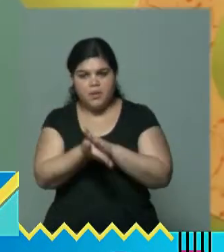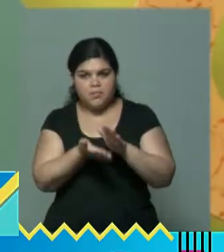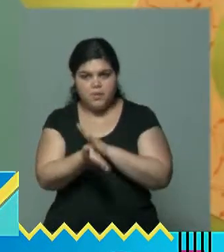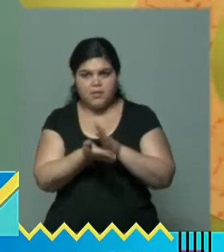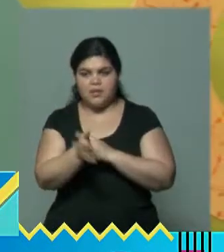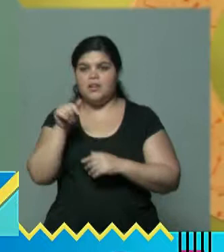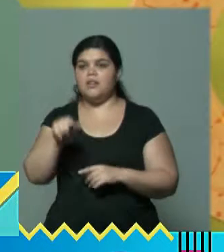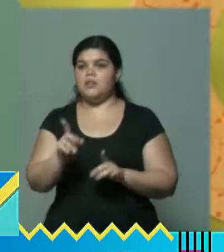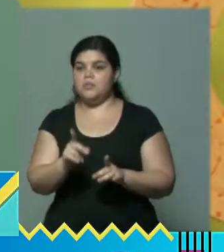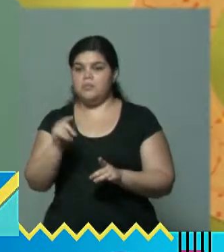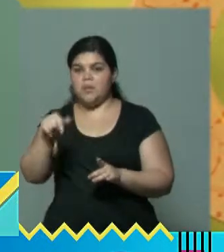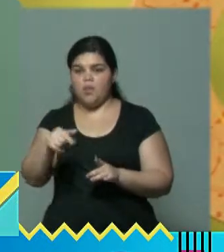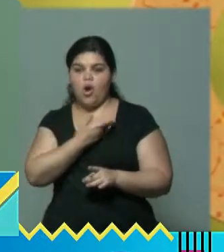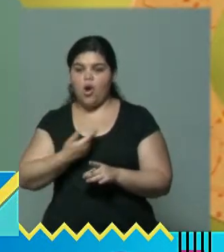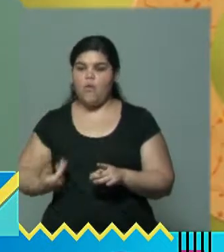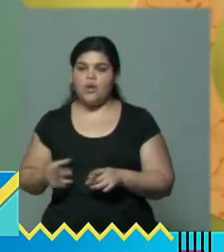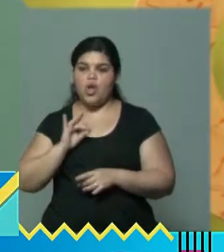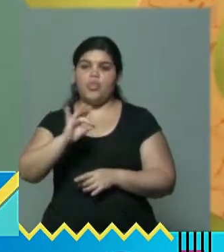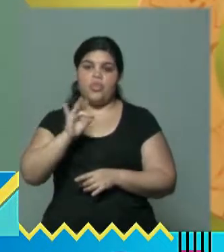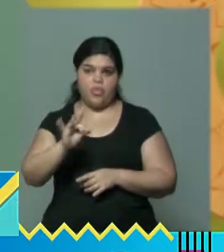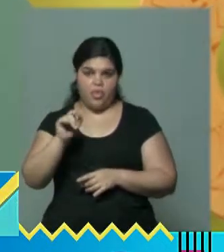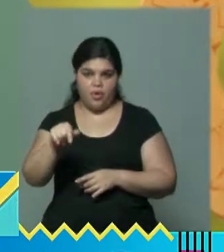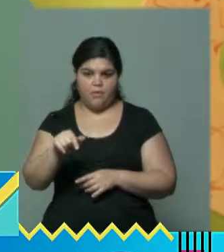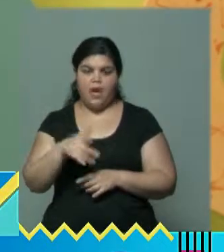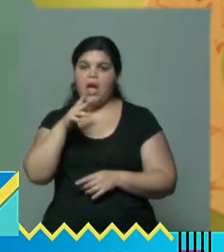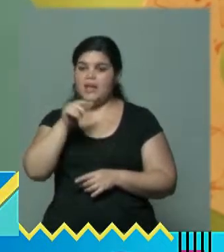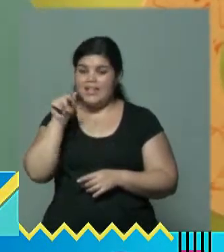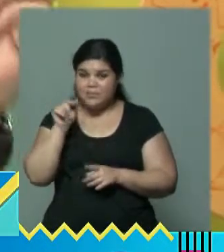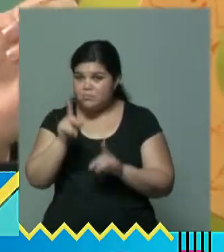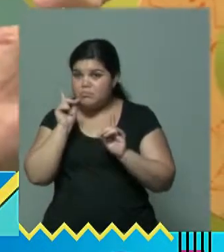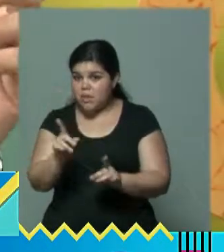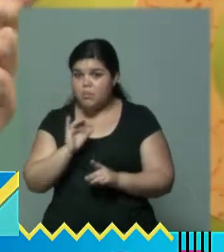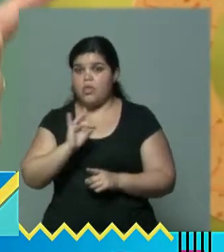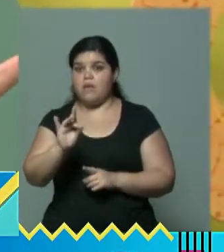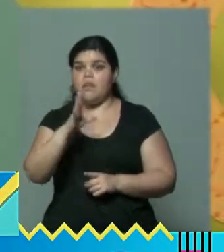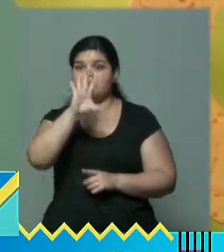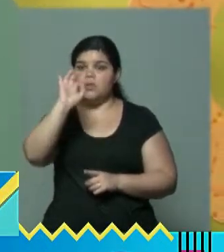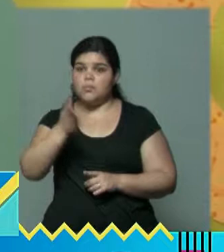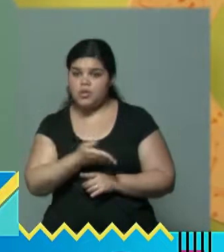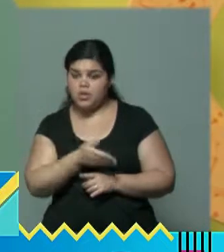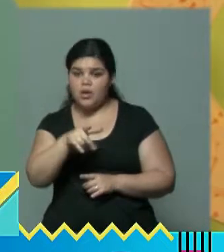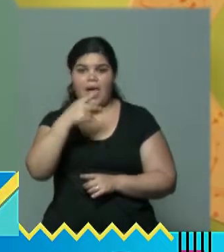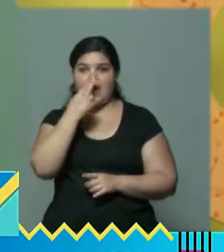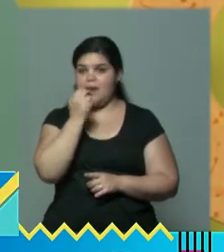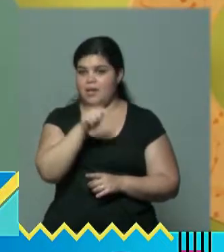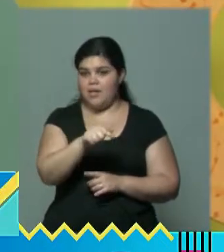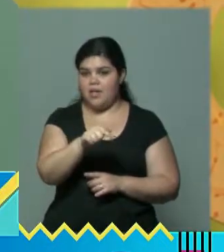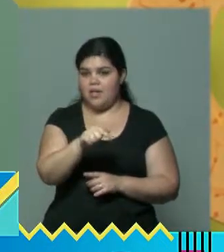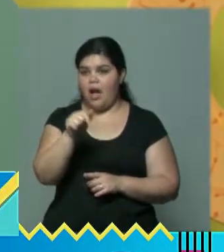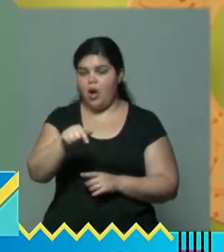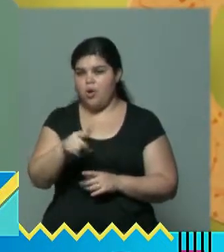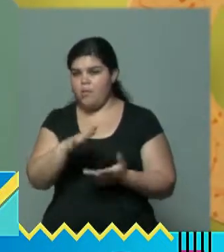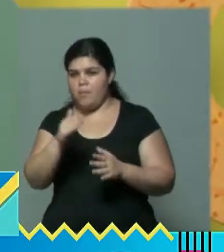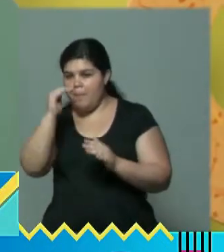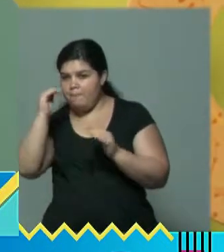Estado. De esos déficits del Estado, el 50% era energía. Ahora ese déficit casi cayó un tercio